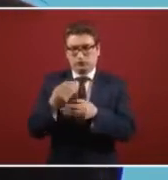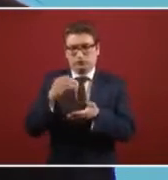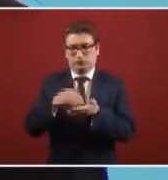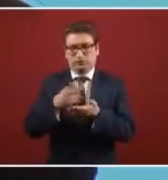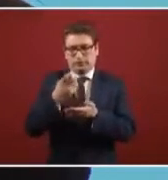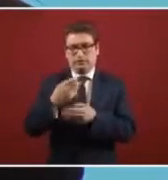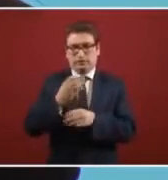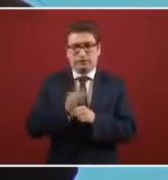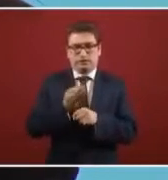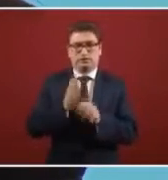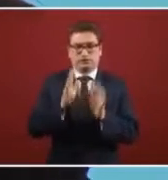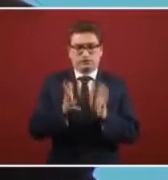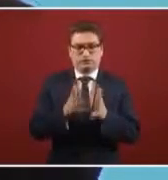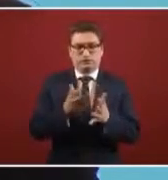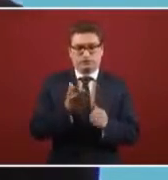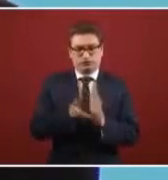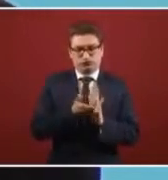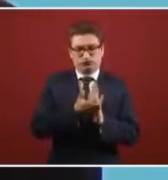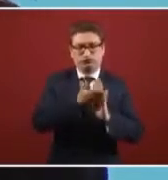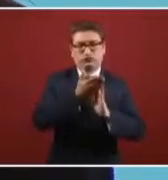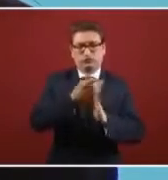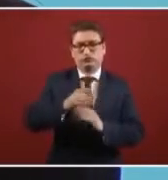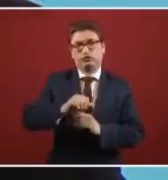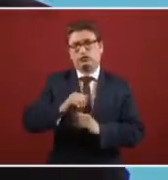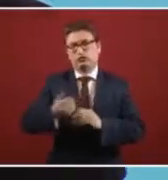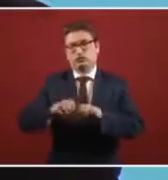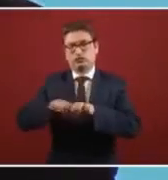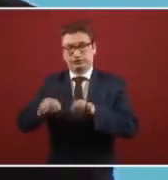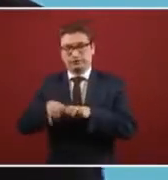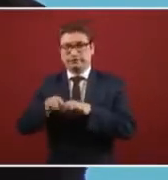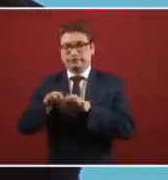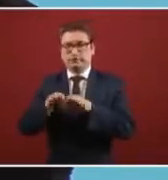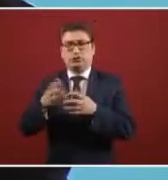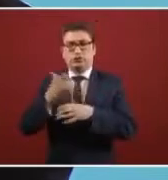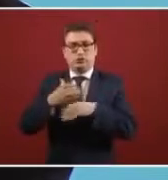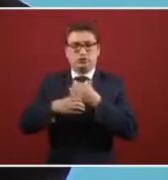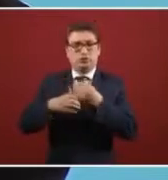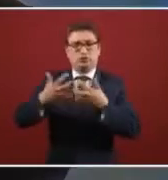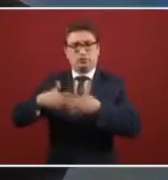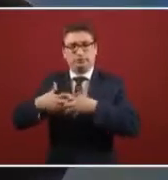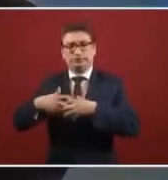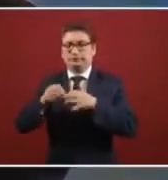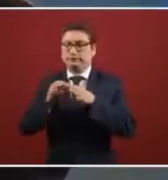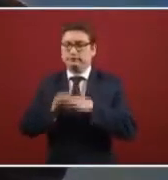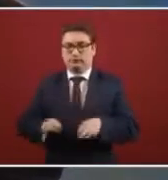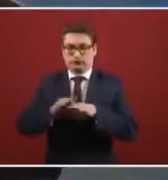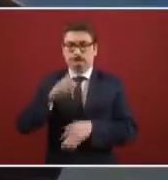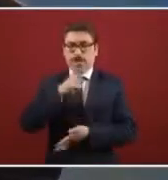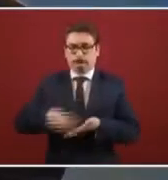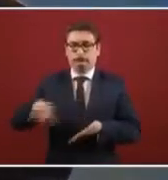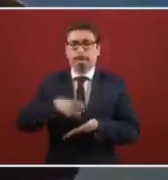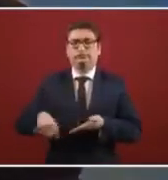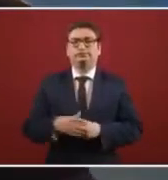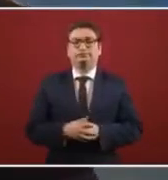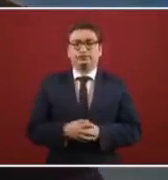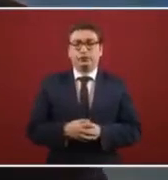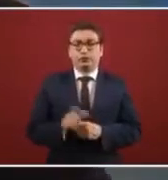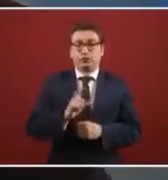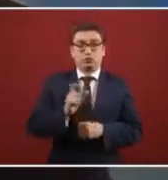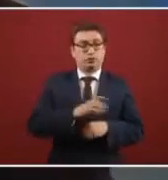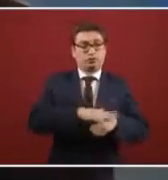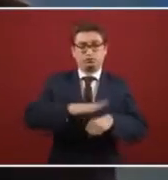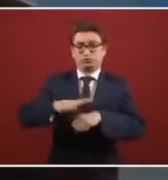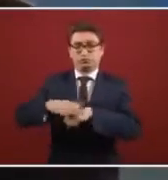y unos equipos críticos que vamos a comprar. and some La equipments the licitación. Al pueblo